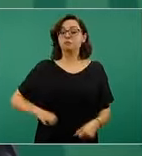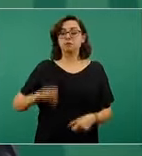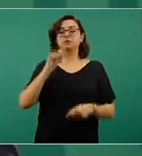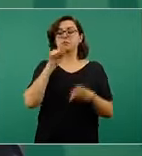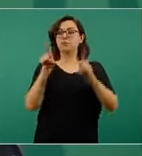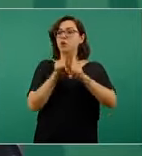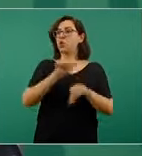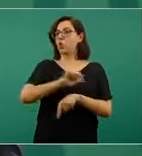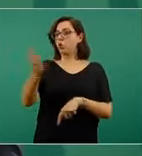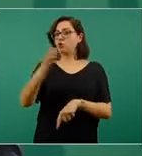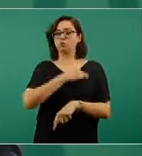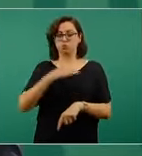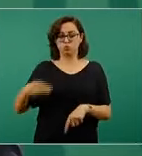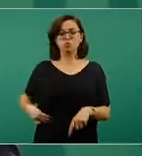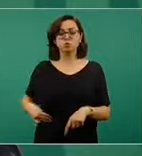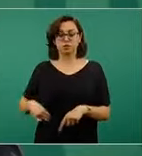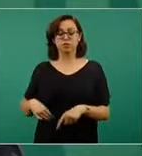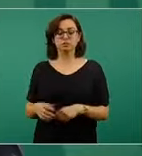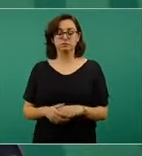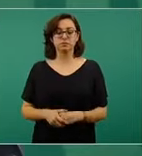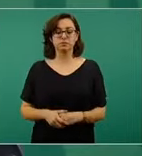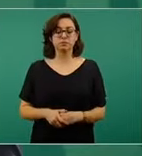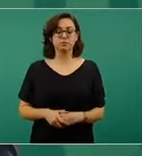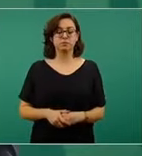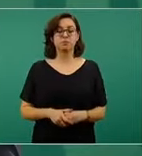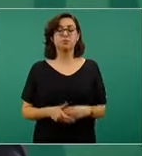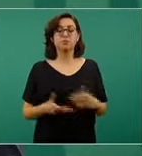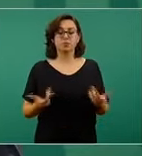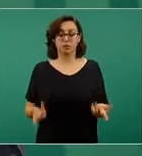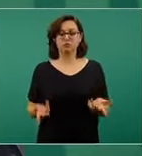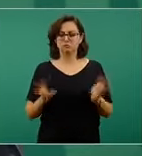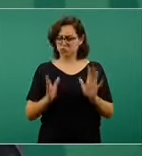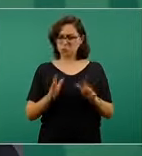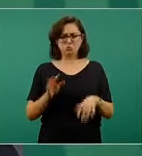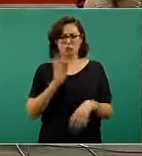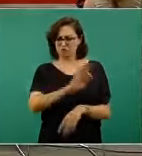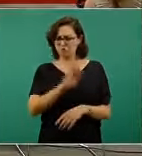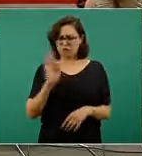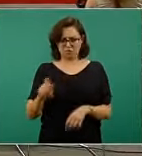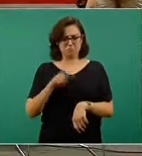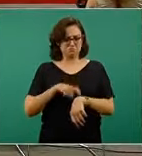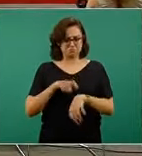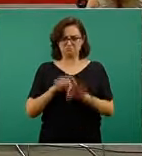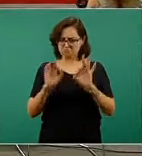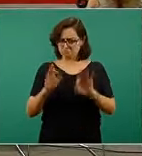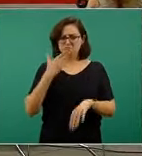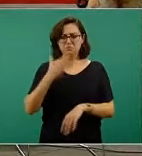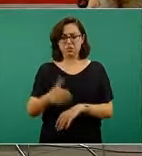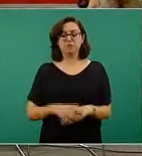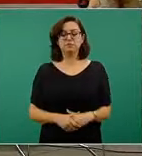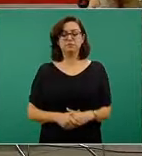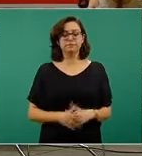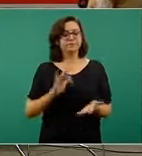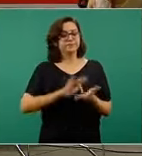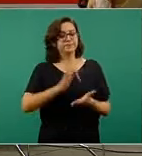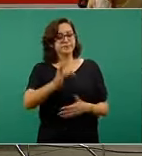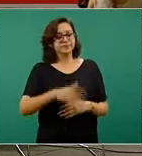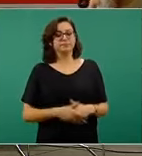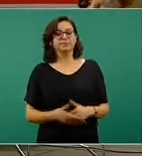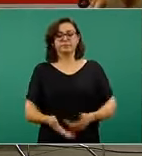en donde utilizaron esta vacuna, y esto está en base a lo programado para efecto de las fechas. Gracias, muy amables. Gracias.